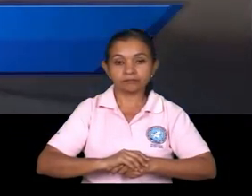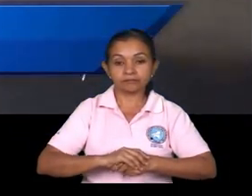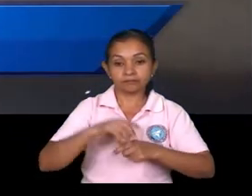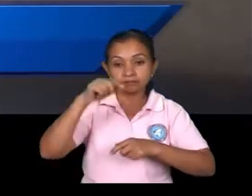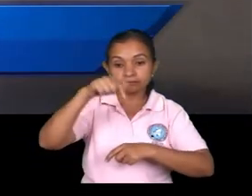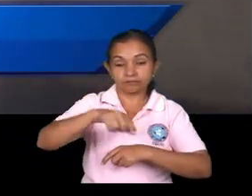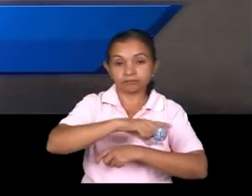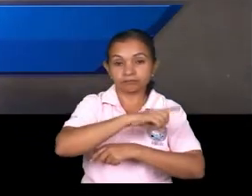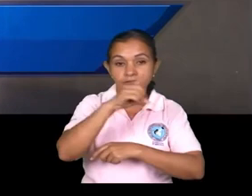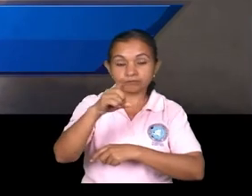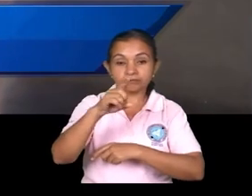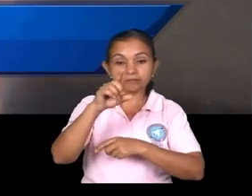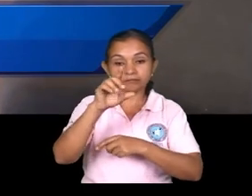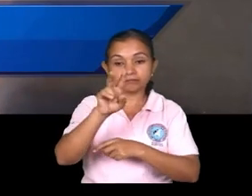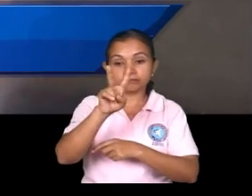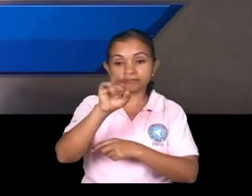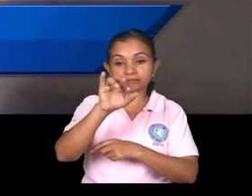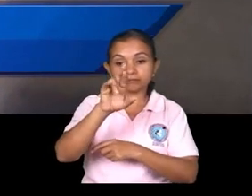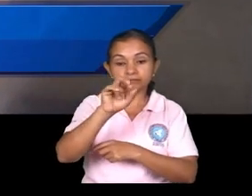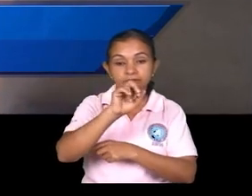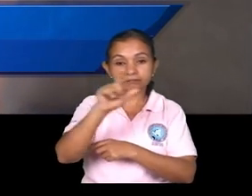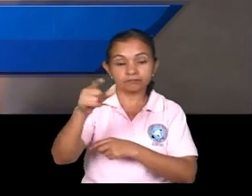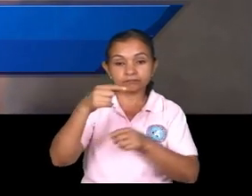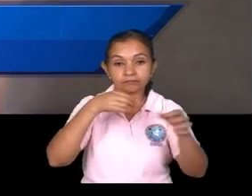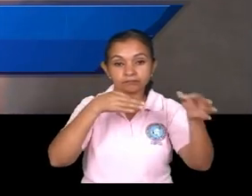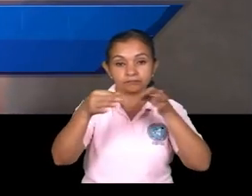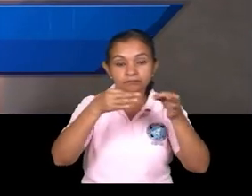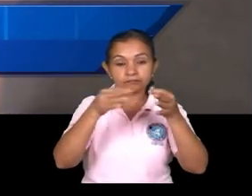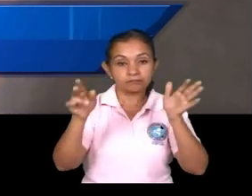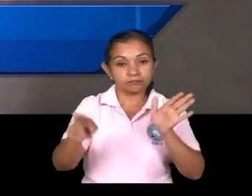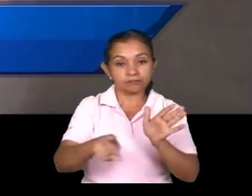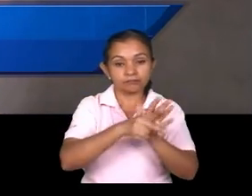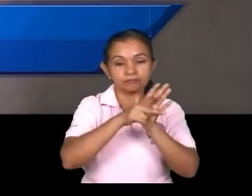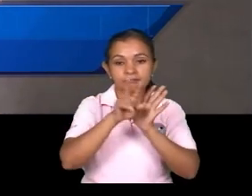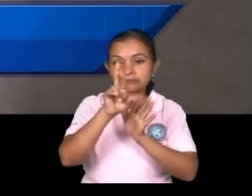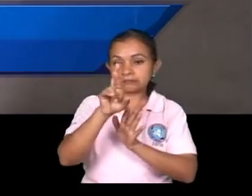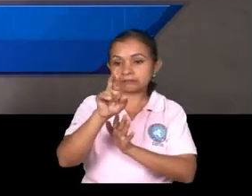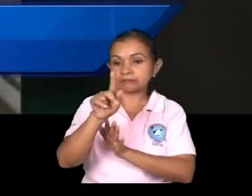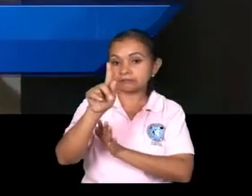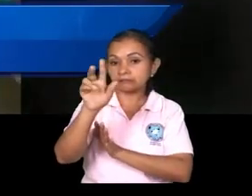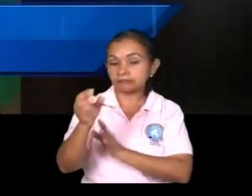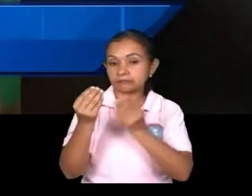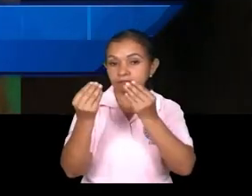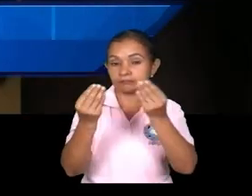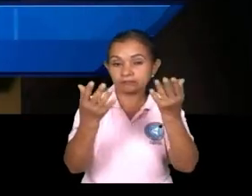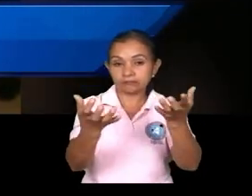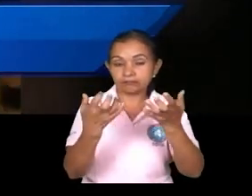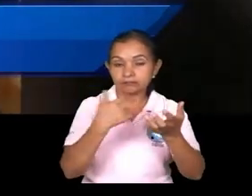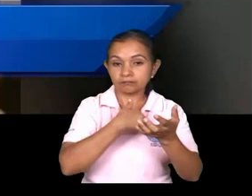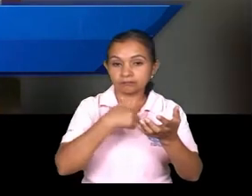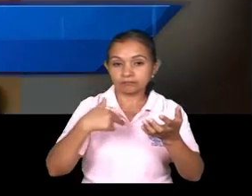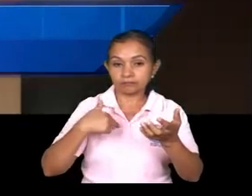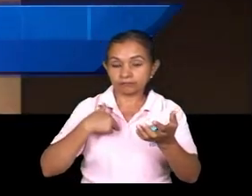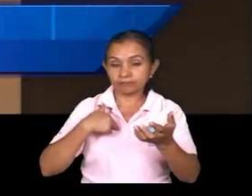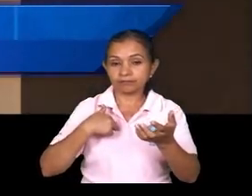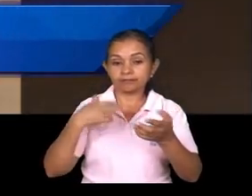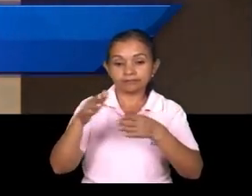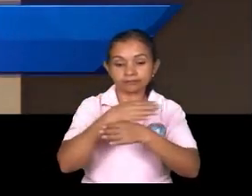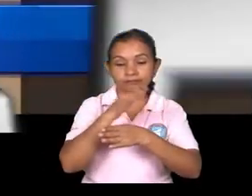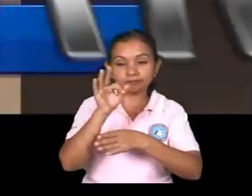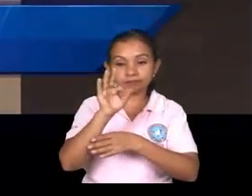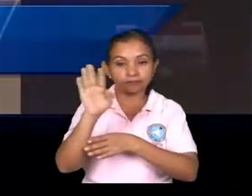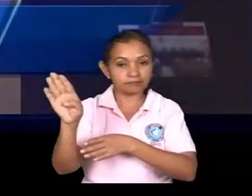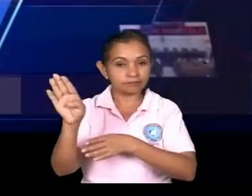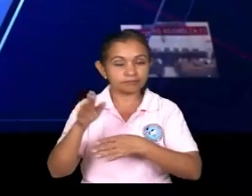Hoy, en nuestro segmento Lo Viral, les contamos sobre un peligroso reto que muchos intentan hacer a través de redes